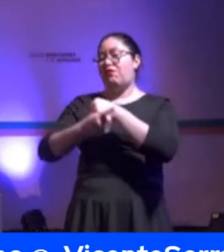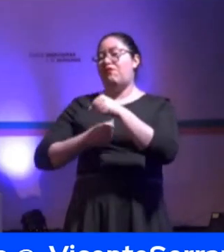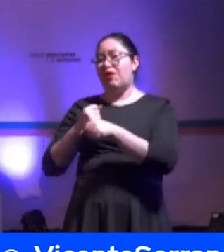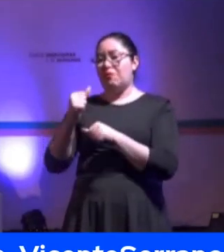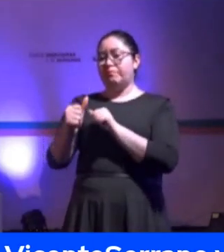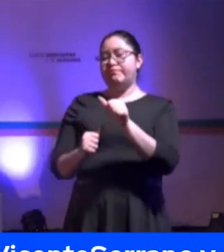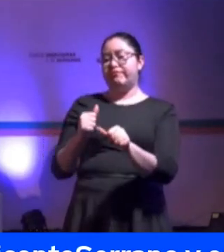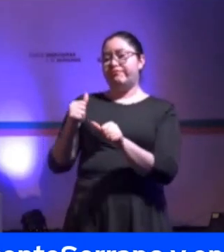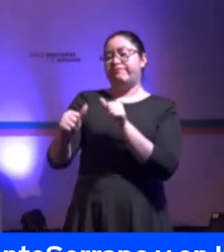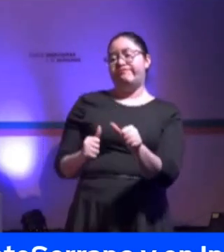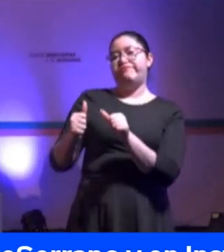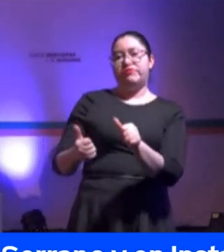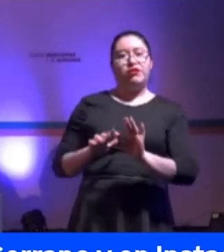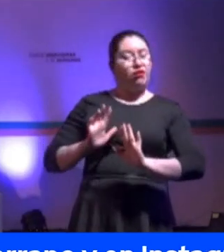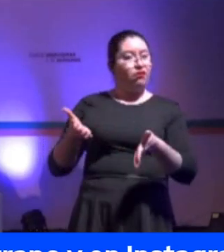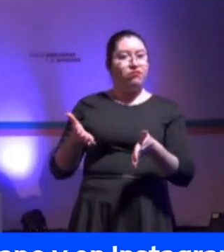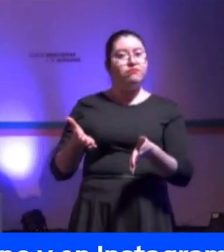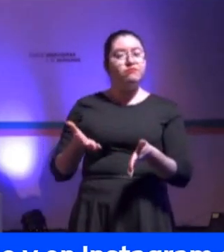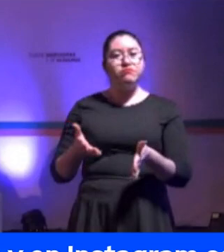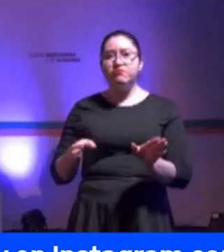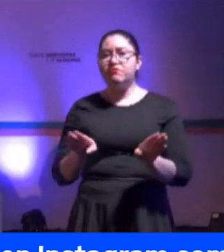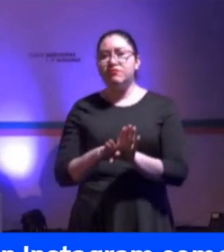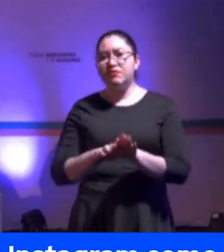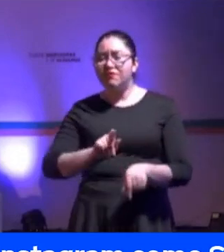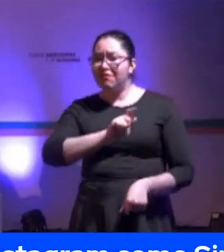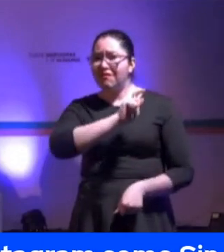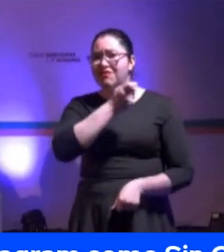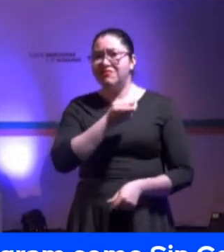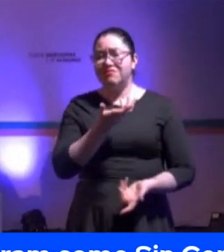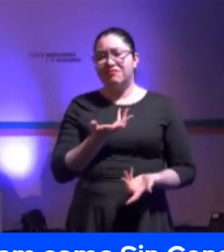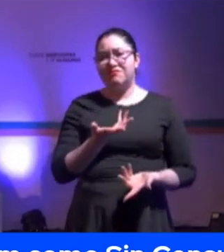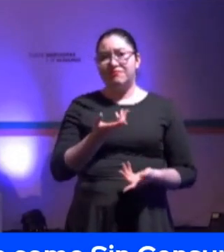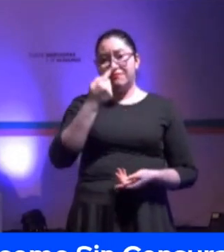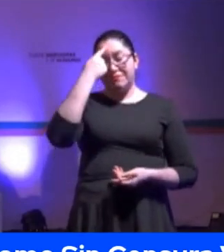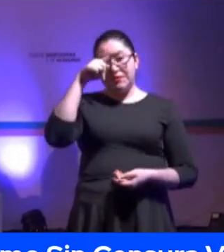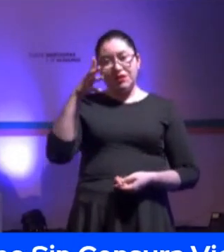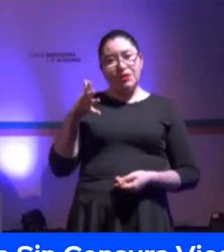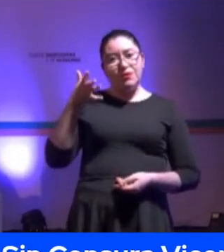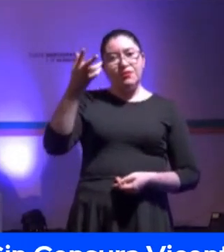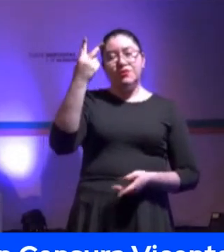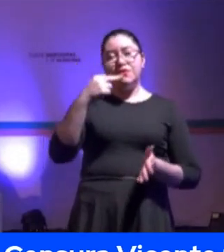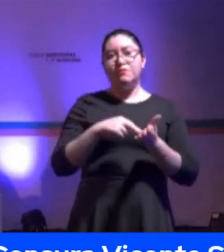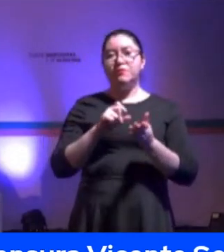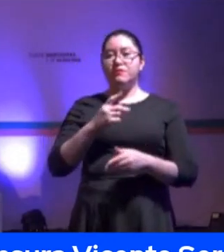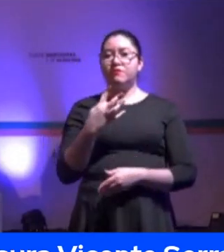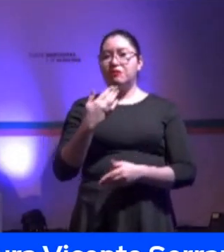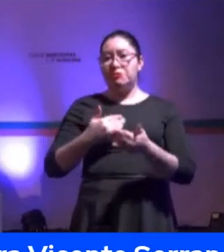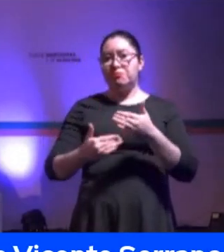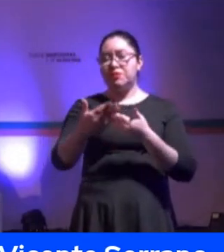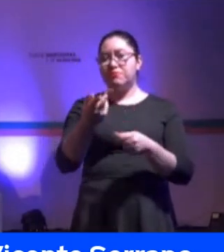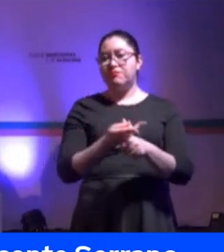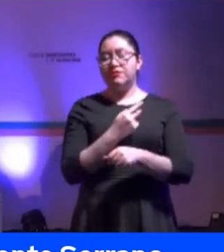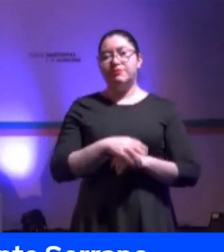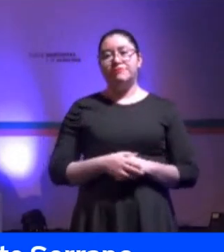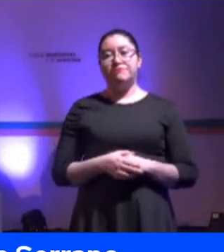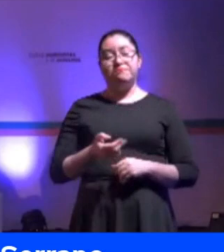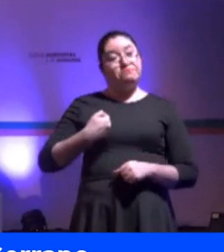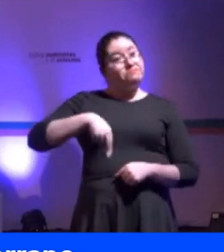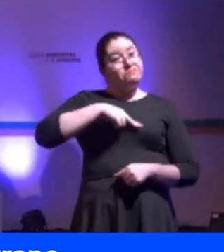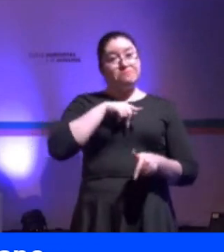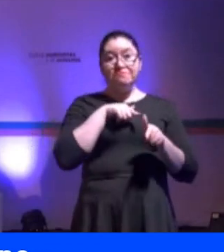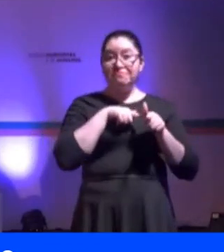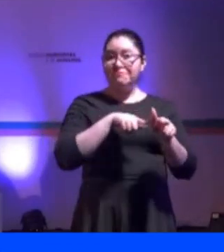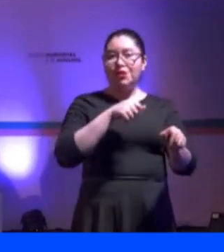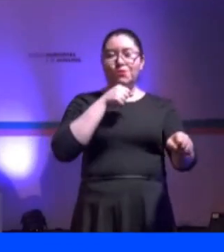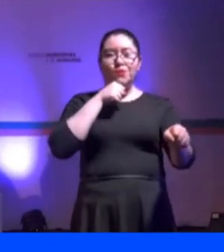apareciendo muchos comunicadores. Entonces, a ver, ¿cómo qué expectativas tienen para después del 24? Seguiremos haciendo comunicación al